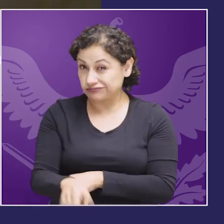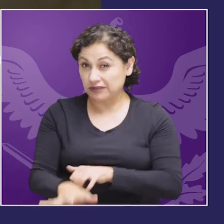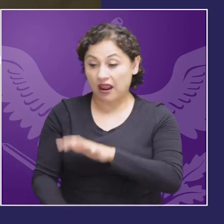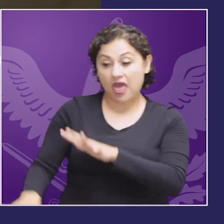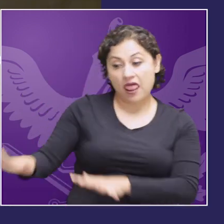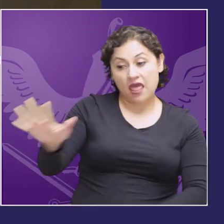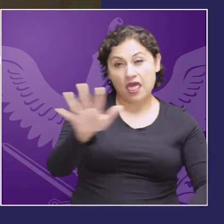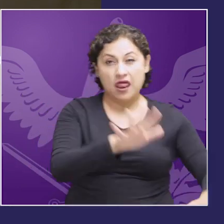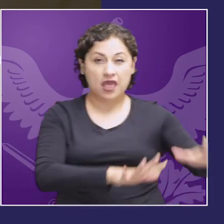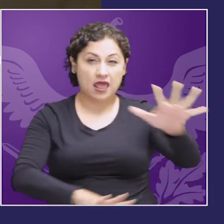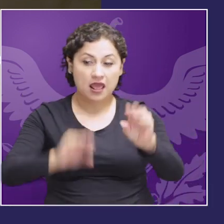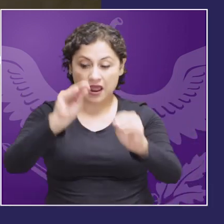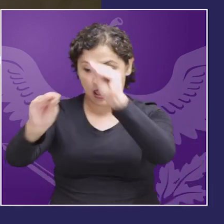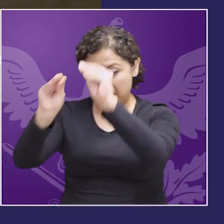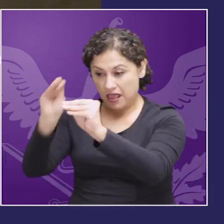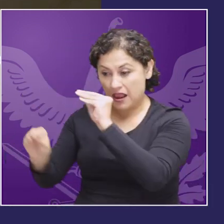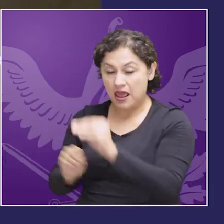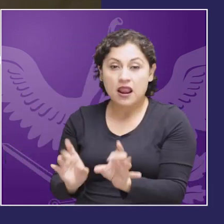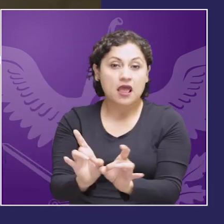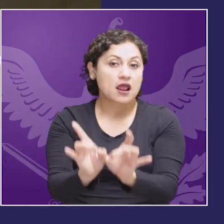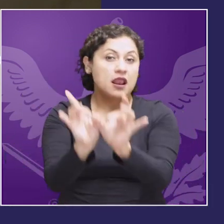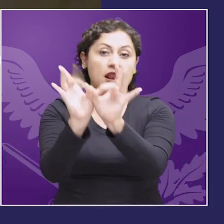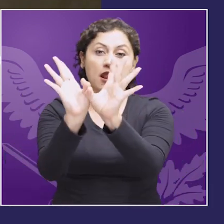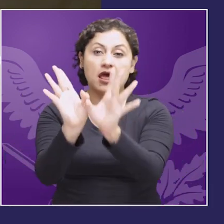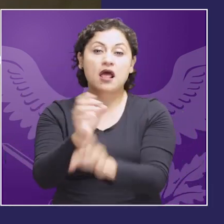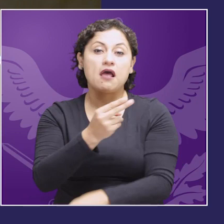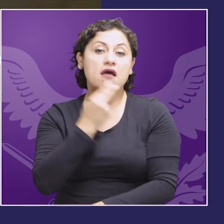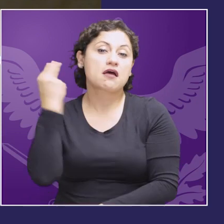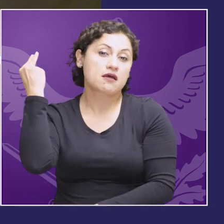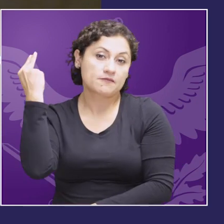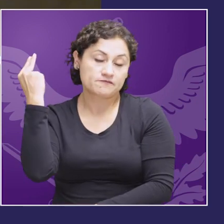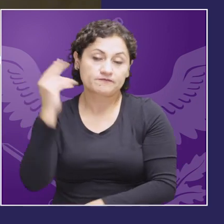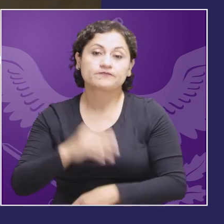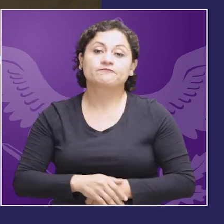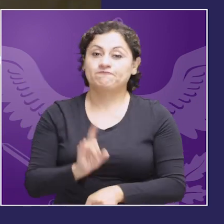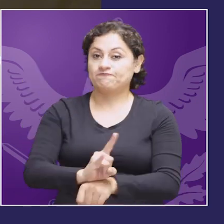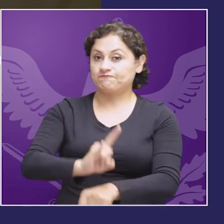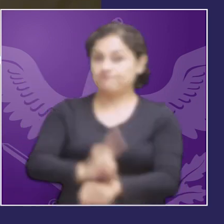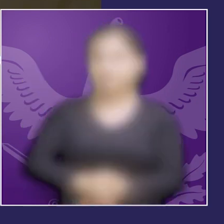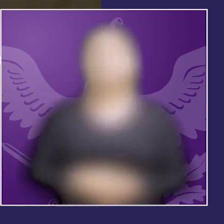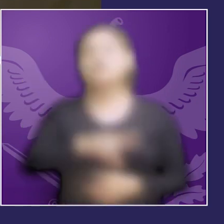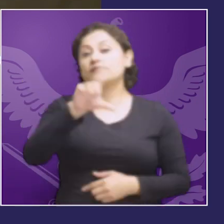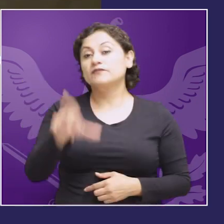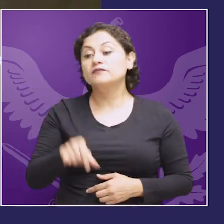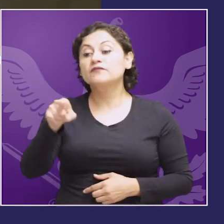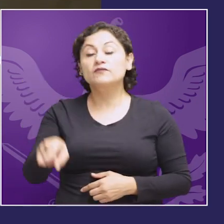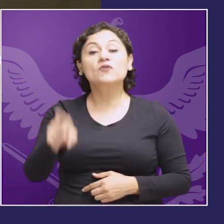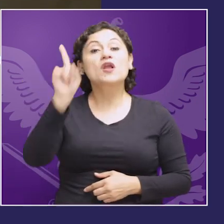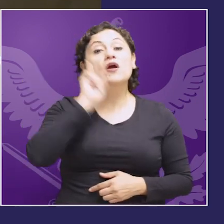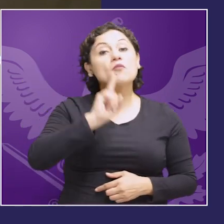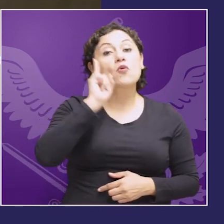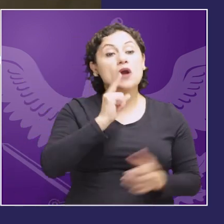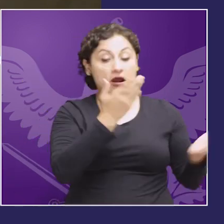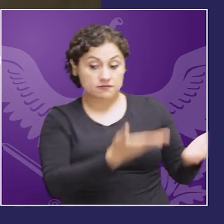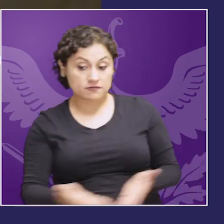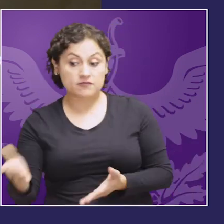hija, entraron cuerpos de seguridad, hubo una evidente manipulación de la escena para hacer parecer que había